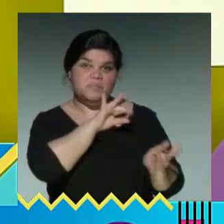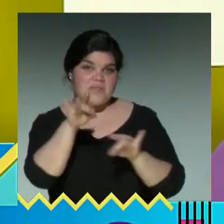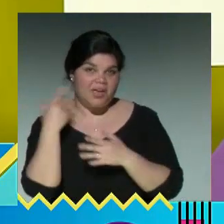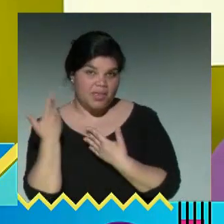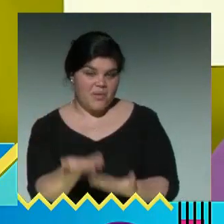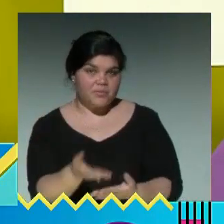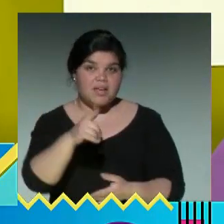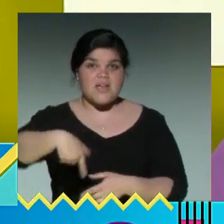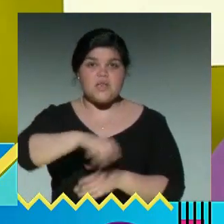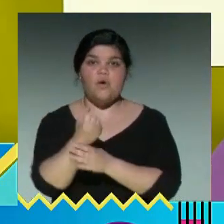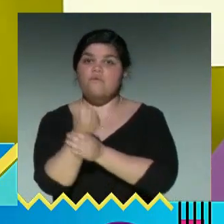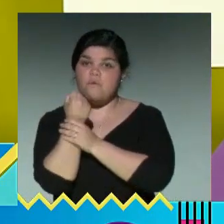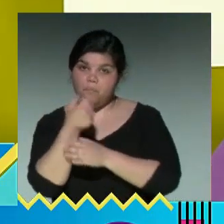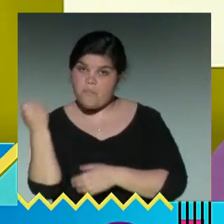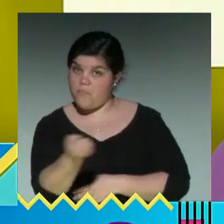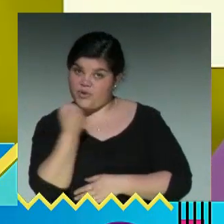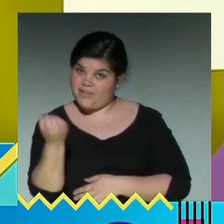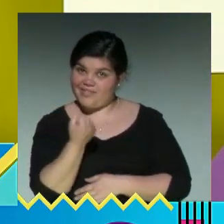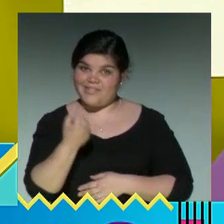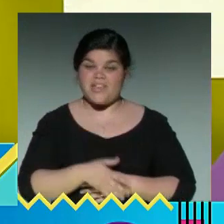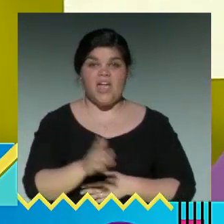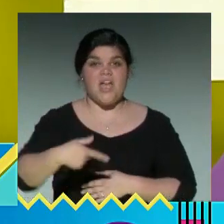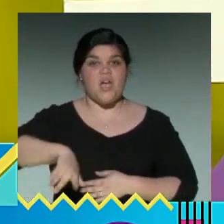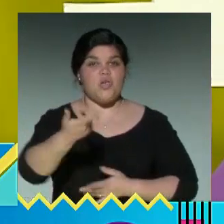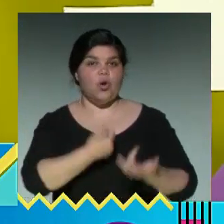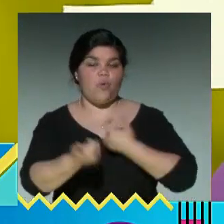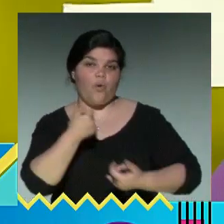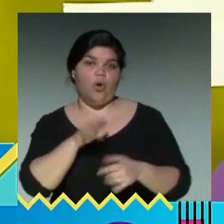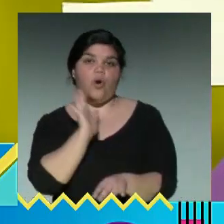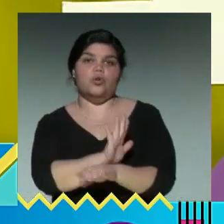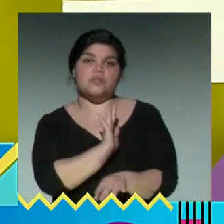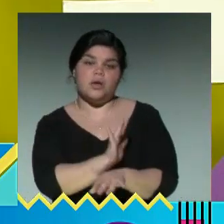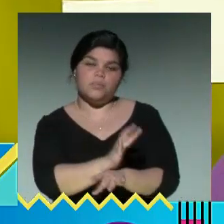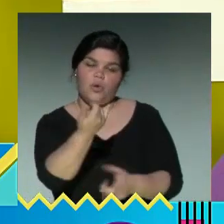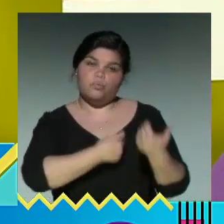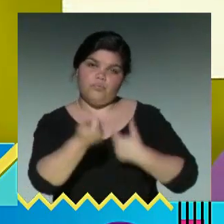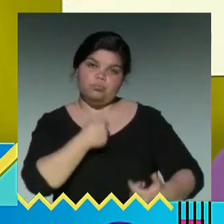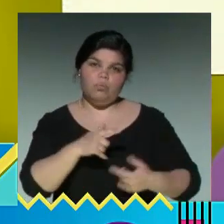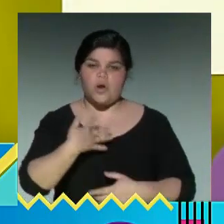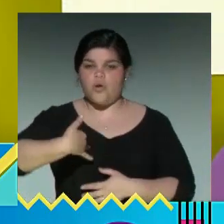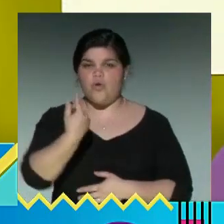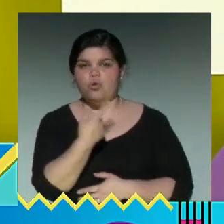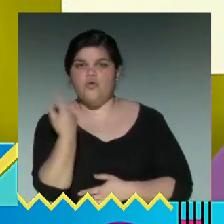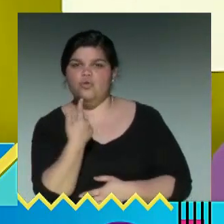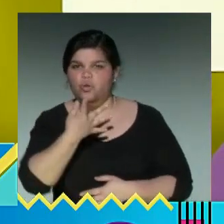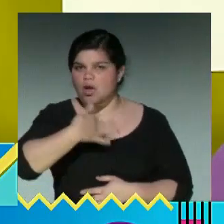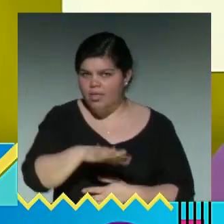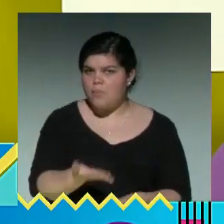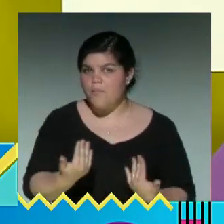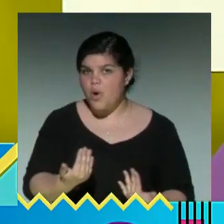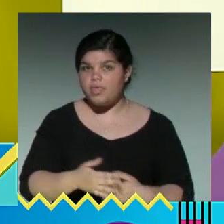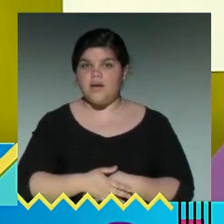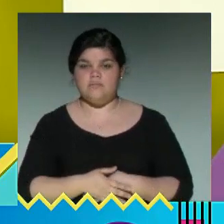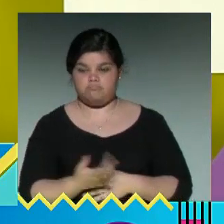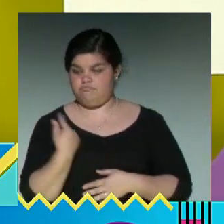ser los protagonistas y quienes nos van a traer un poco estos conceptos a que los hagamos un poco más palpables, ¿sí? A entenderlos, porque tiene que ver con